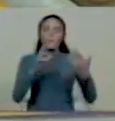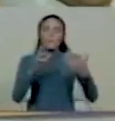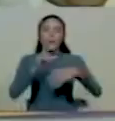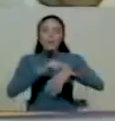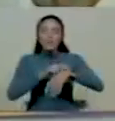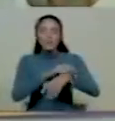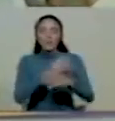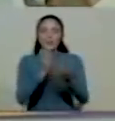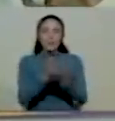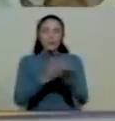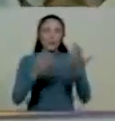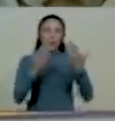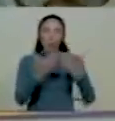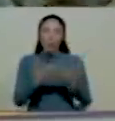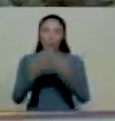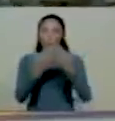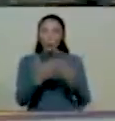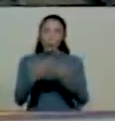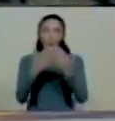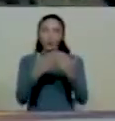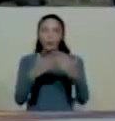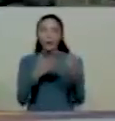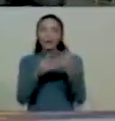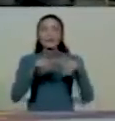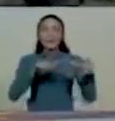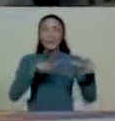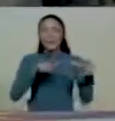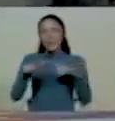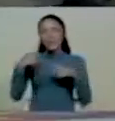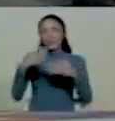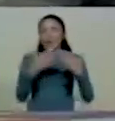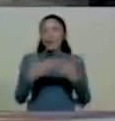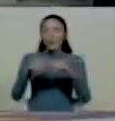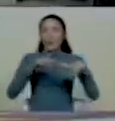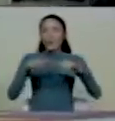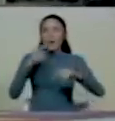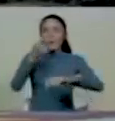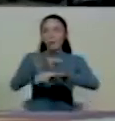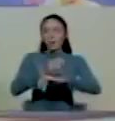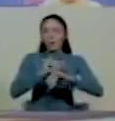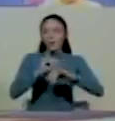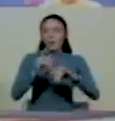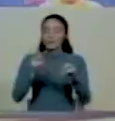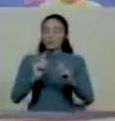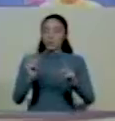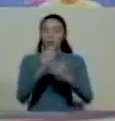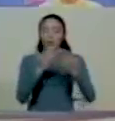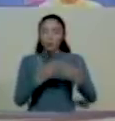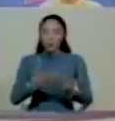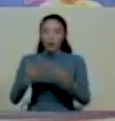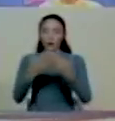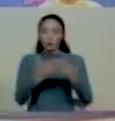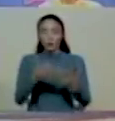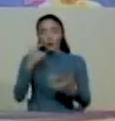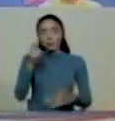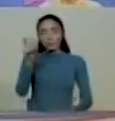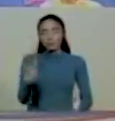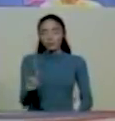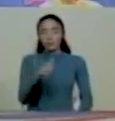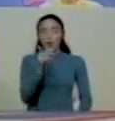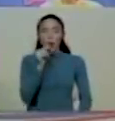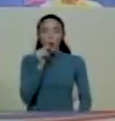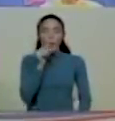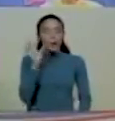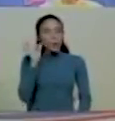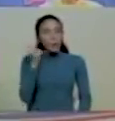permanente. No se detiene nunca. Nuestra universidad, señor rector, compañero